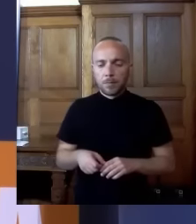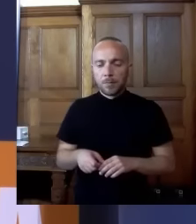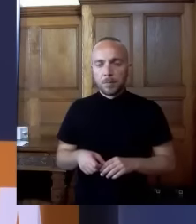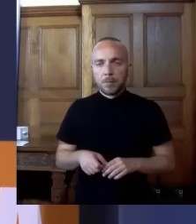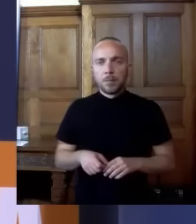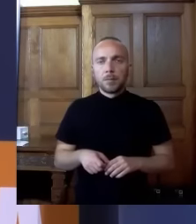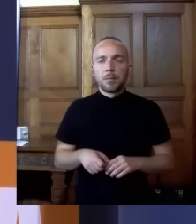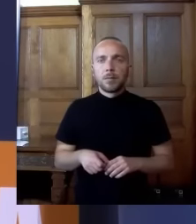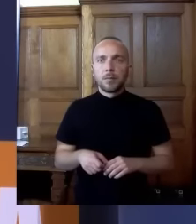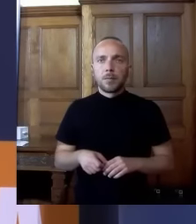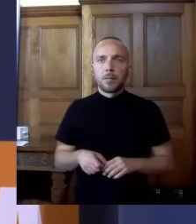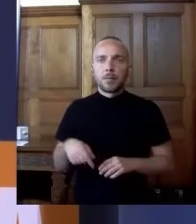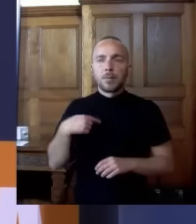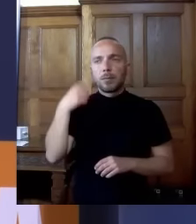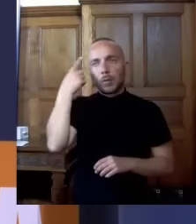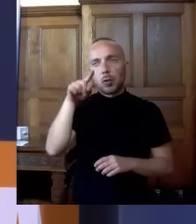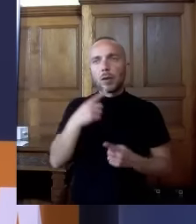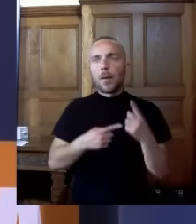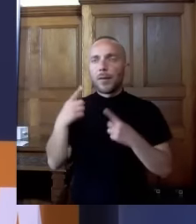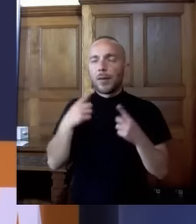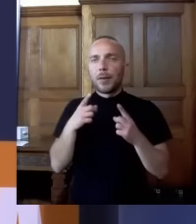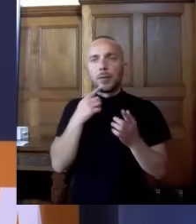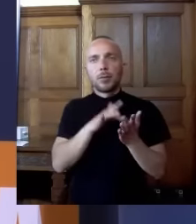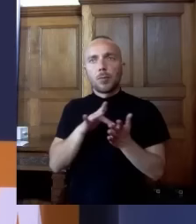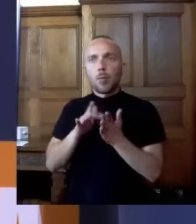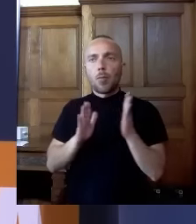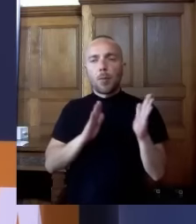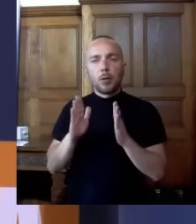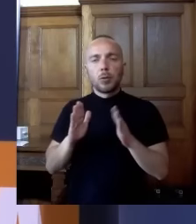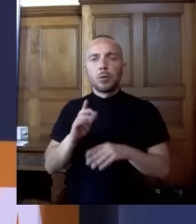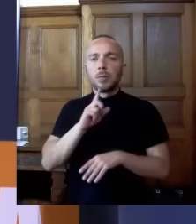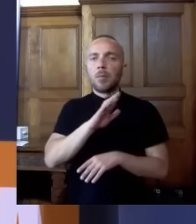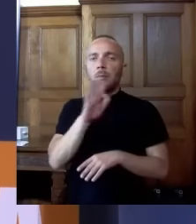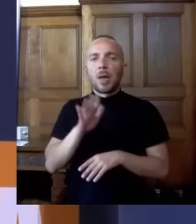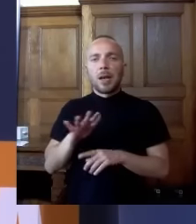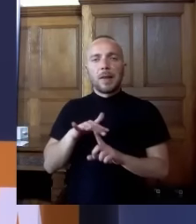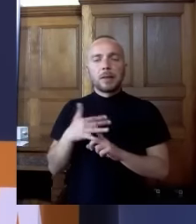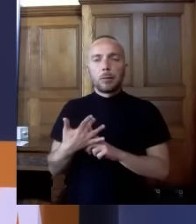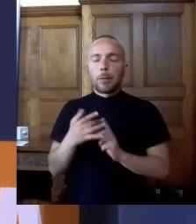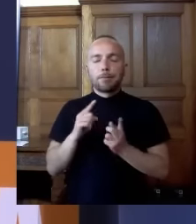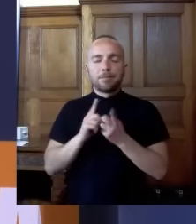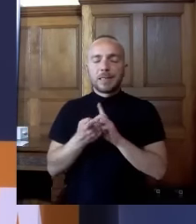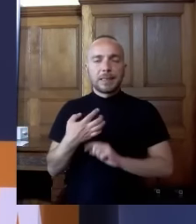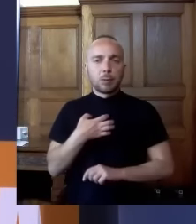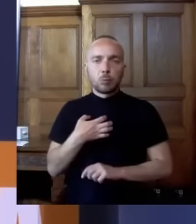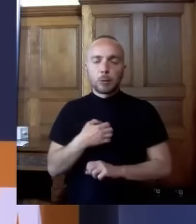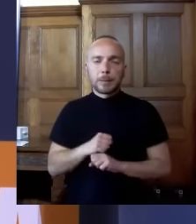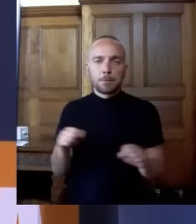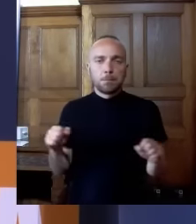Mirad Yo sé que hay veces hay momentos en los que parece que las cosas no pueden cambiar